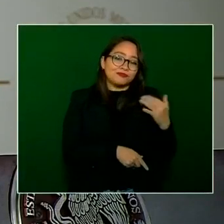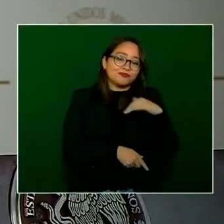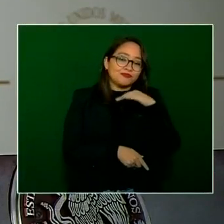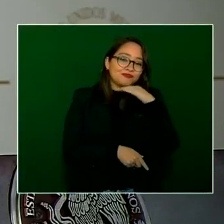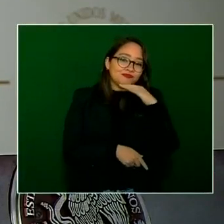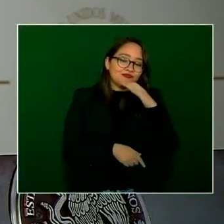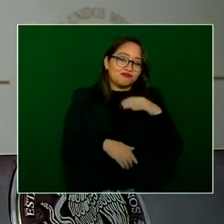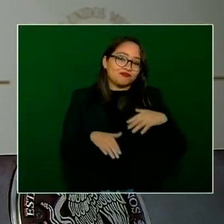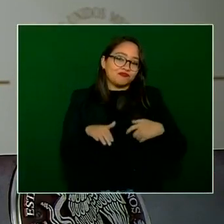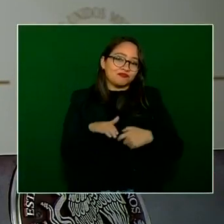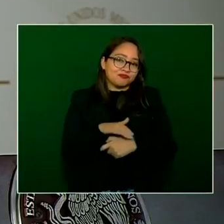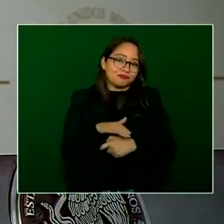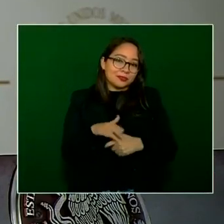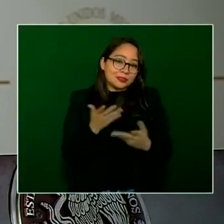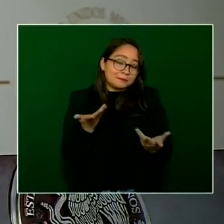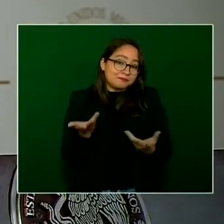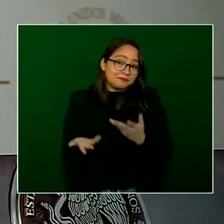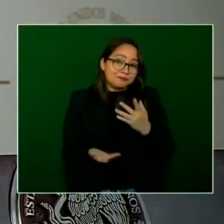hipócrita,